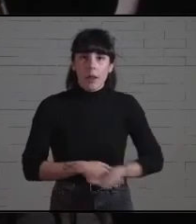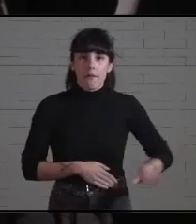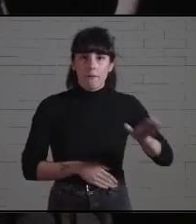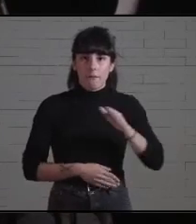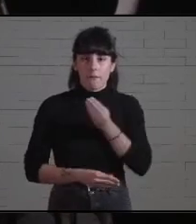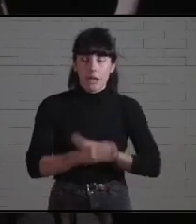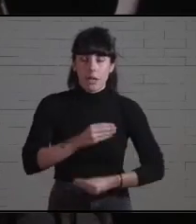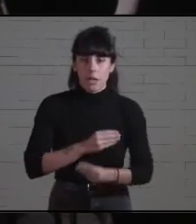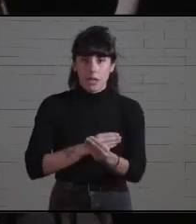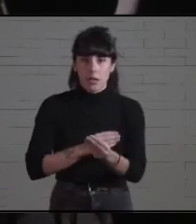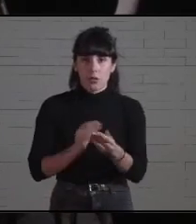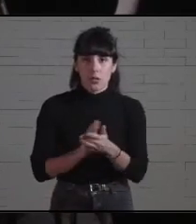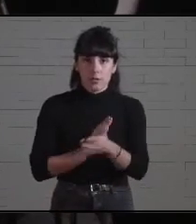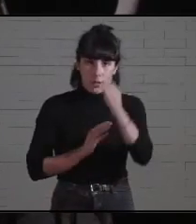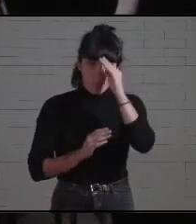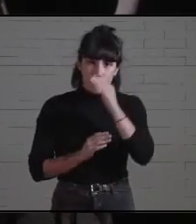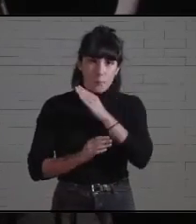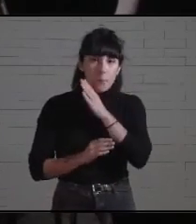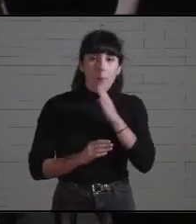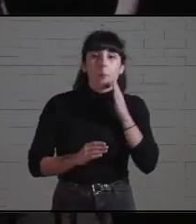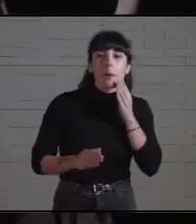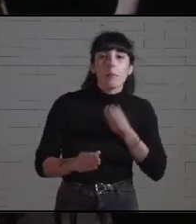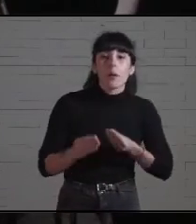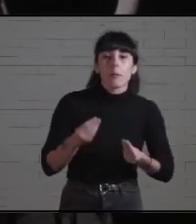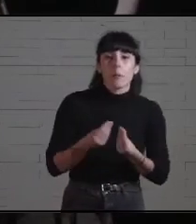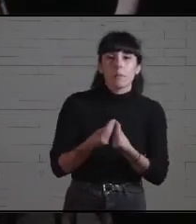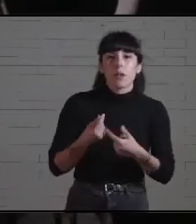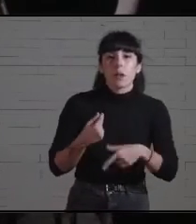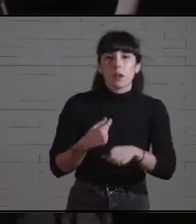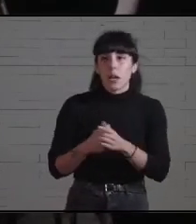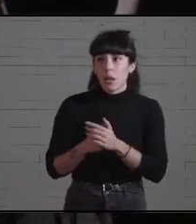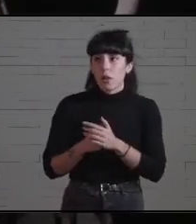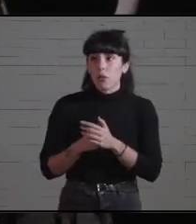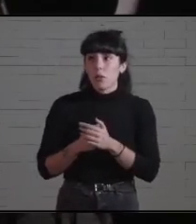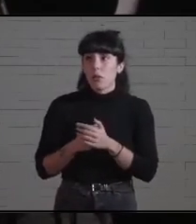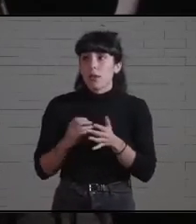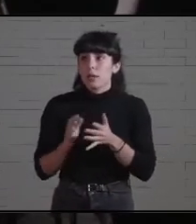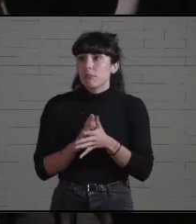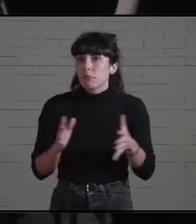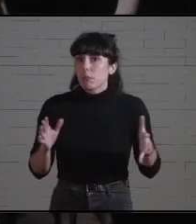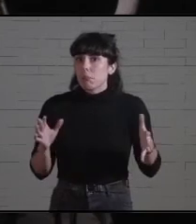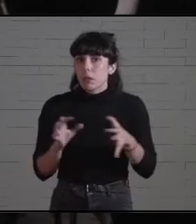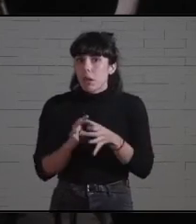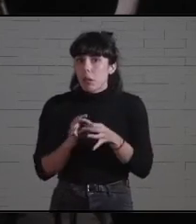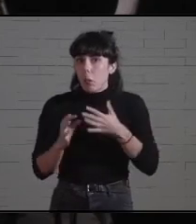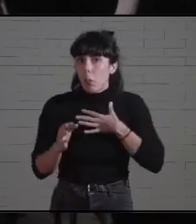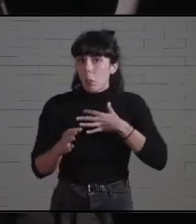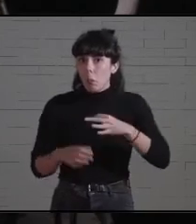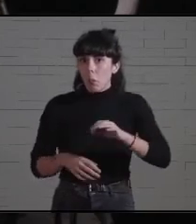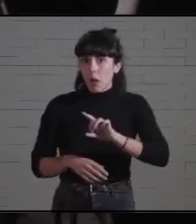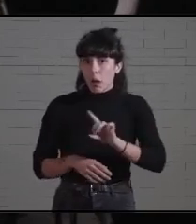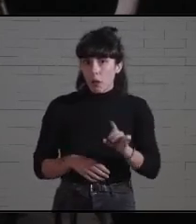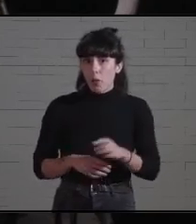ambos progenitores en las primeras semanas, creo que es algo necesario y no tiene por qué